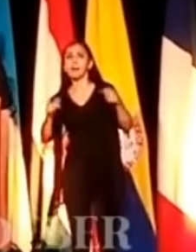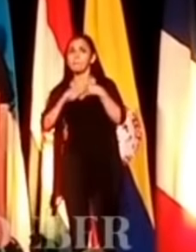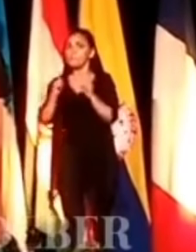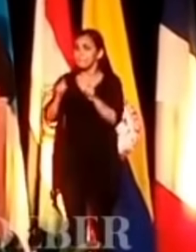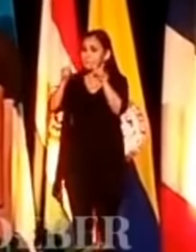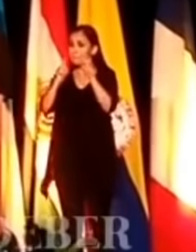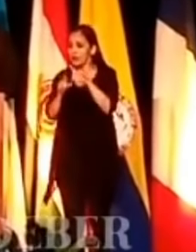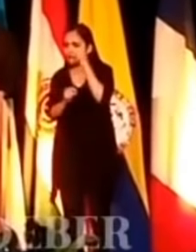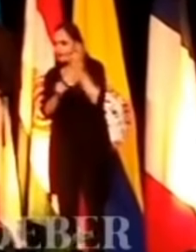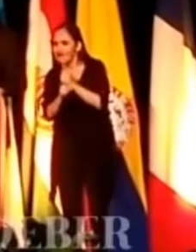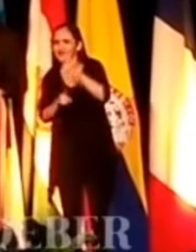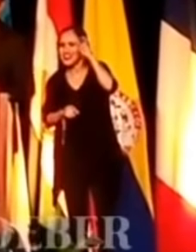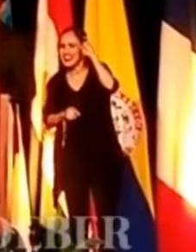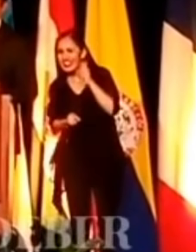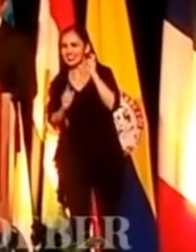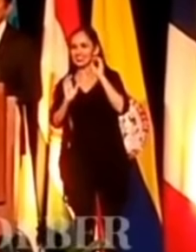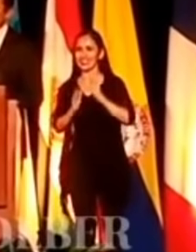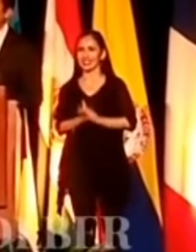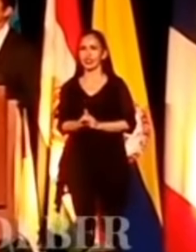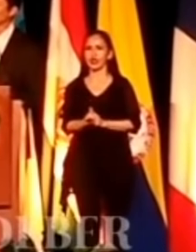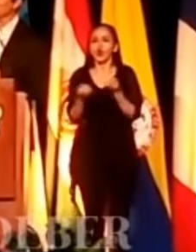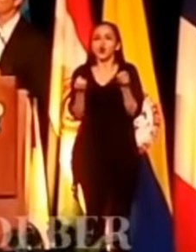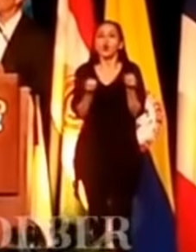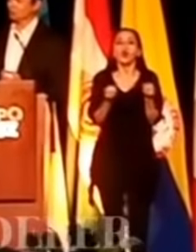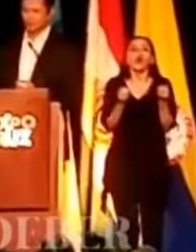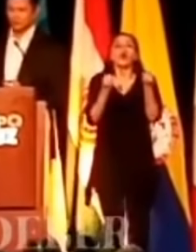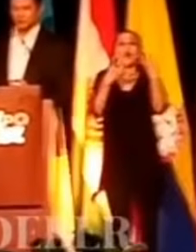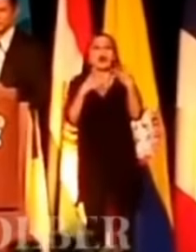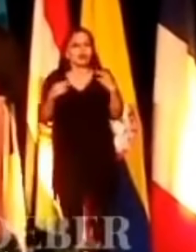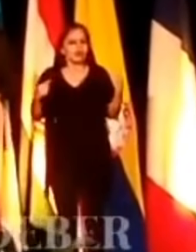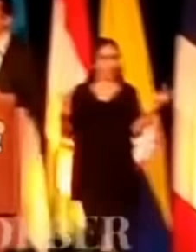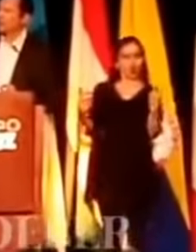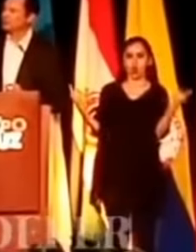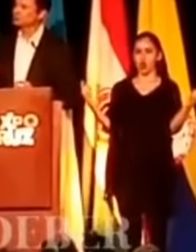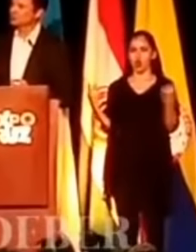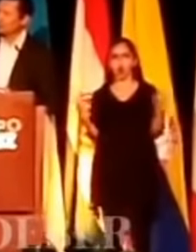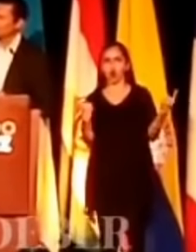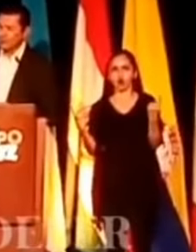pero la pregunta correcta alegrías y cuentos tiempos